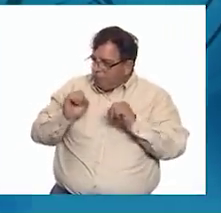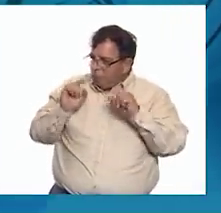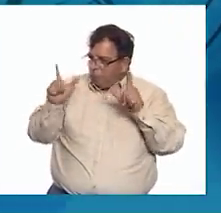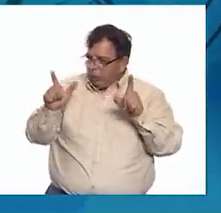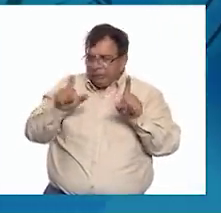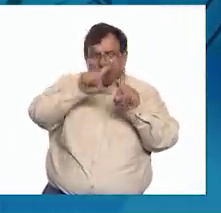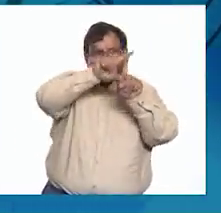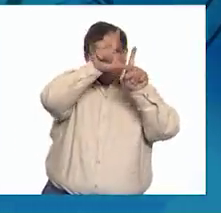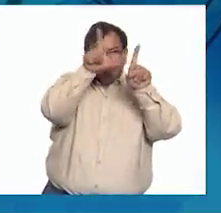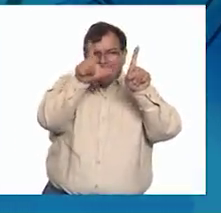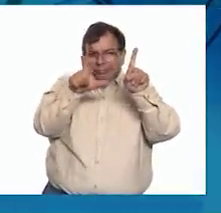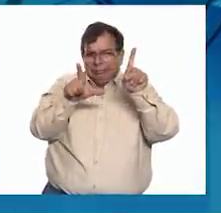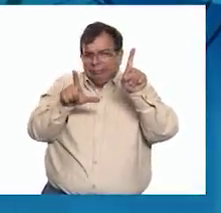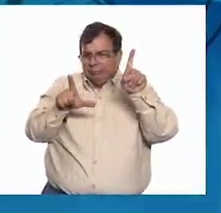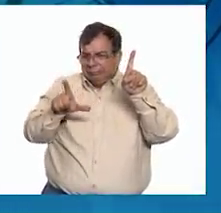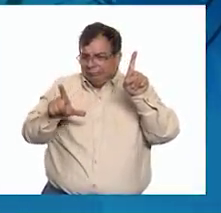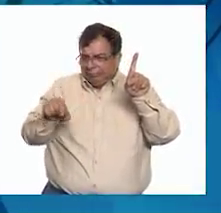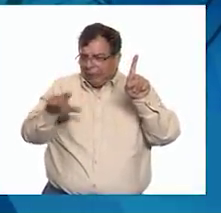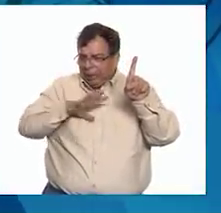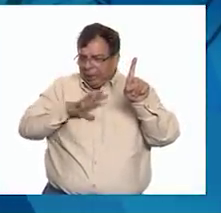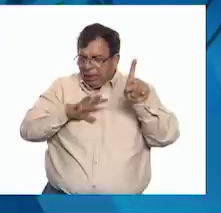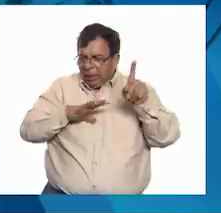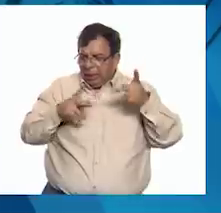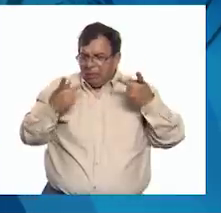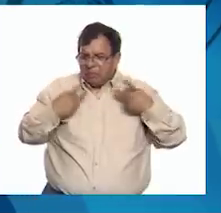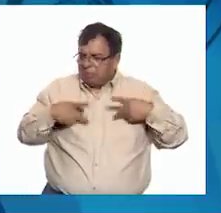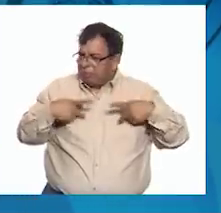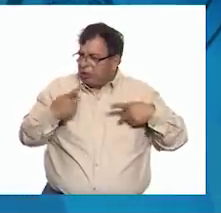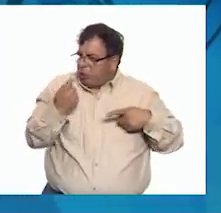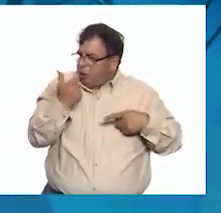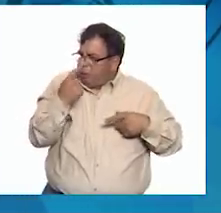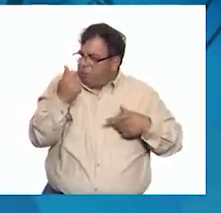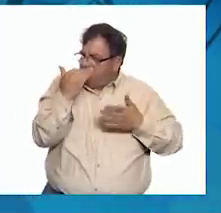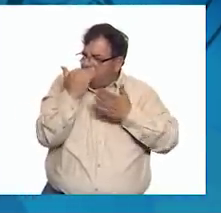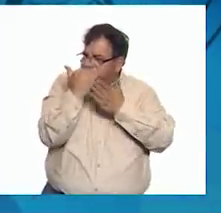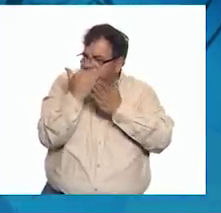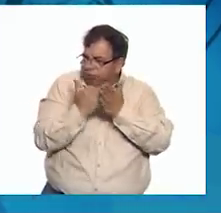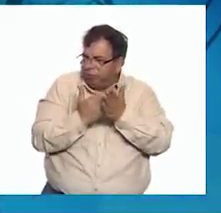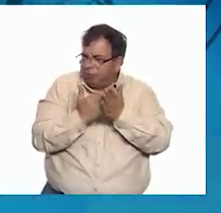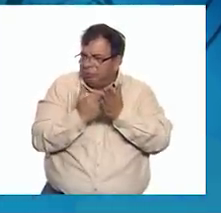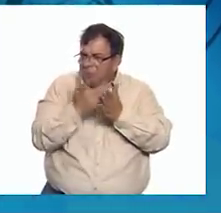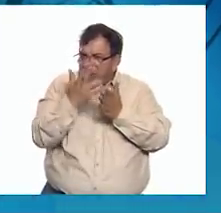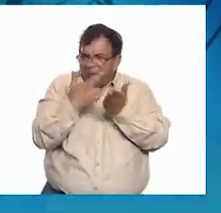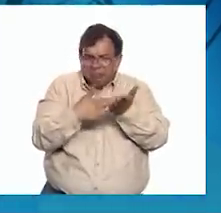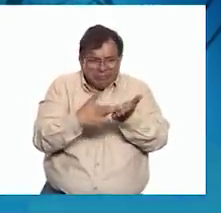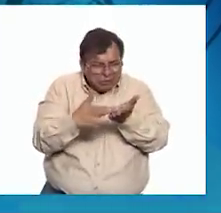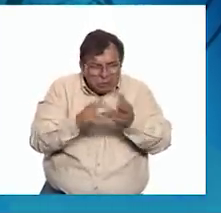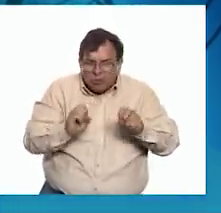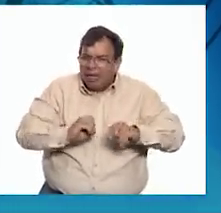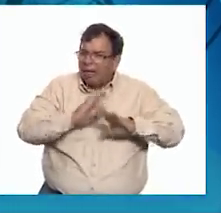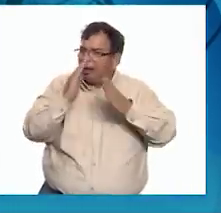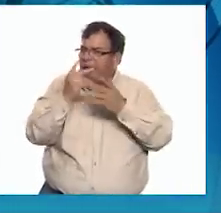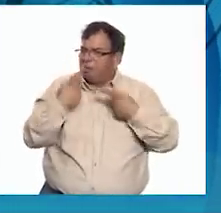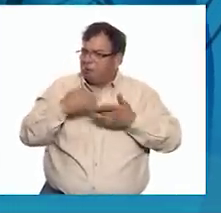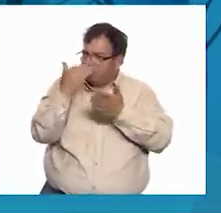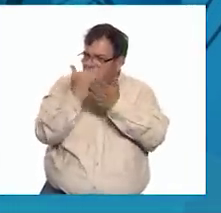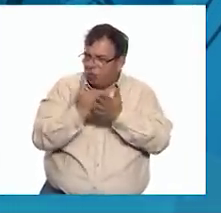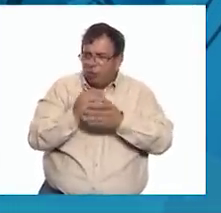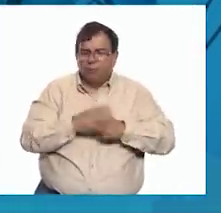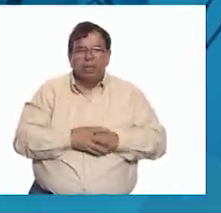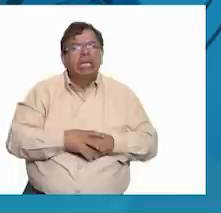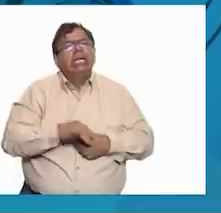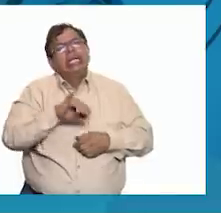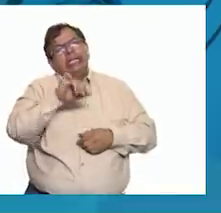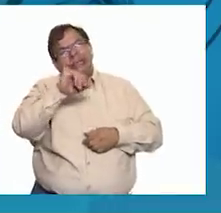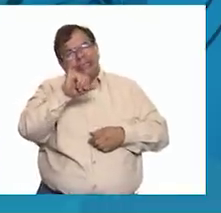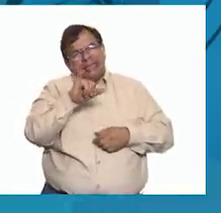de la región tiene un nivel de habitantes muy bajo. Casi todo es color rosa claro. Así es, sí. Son